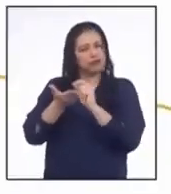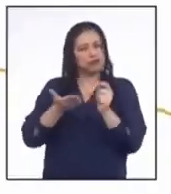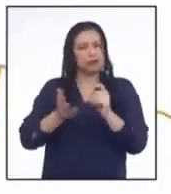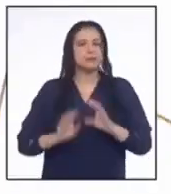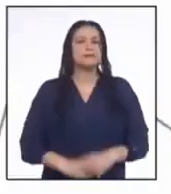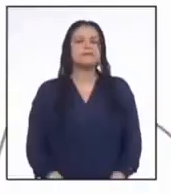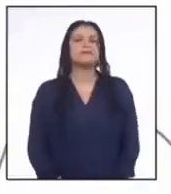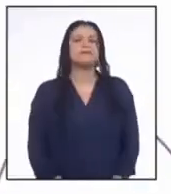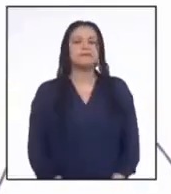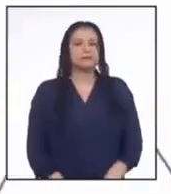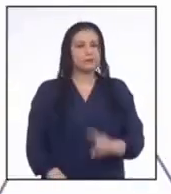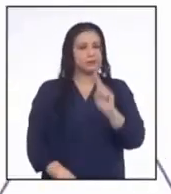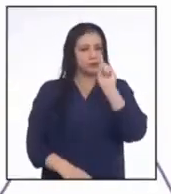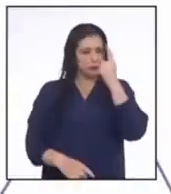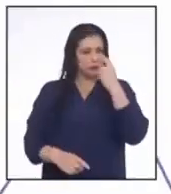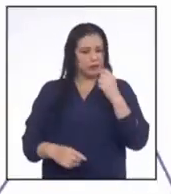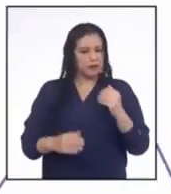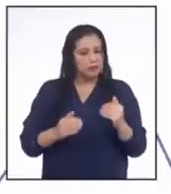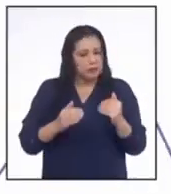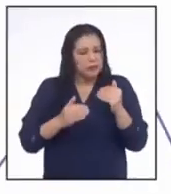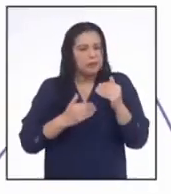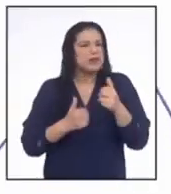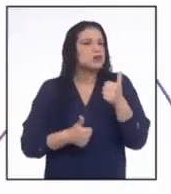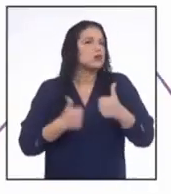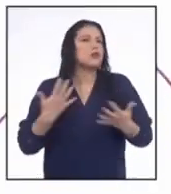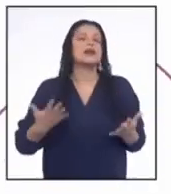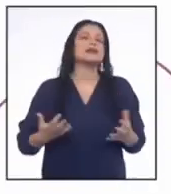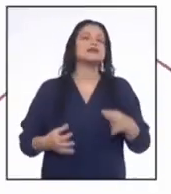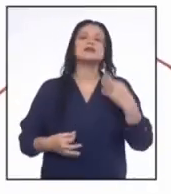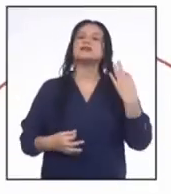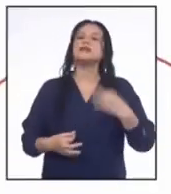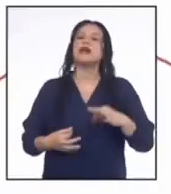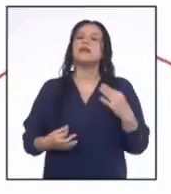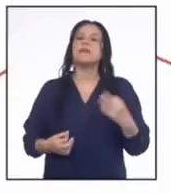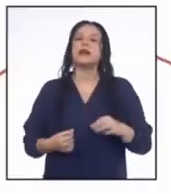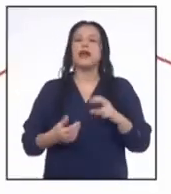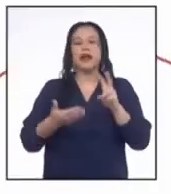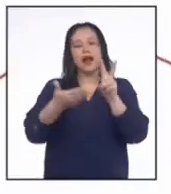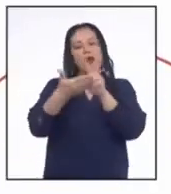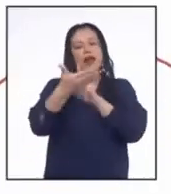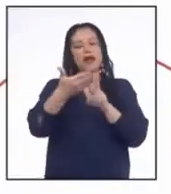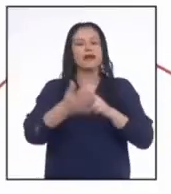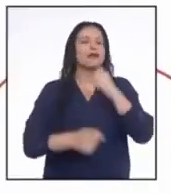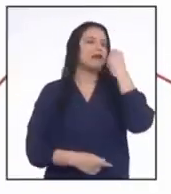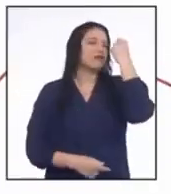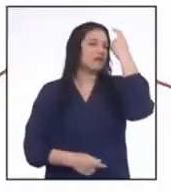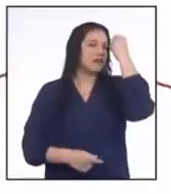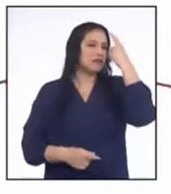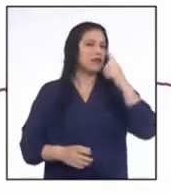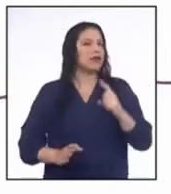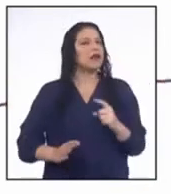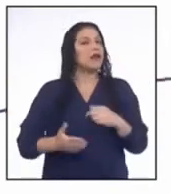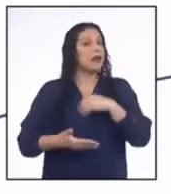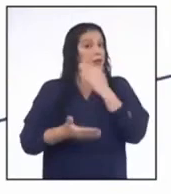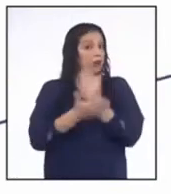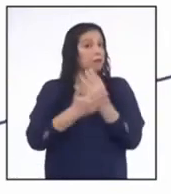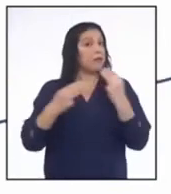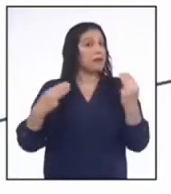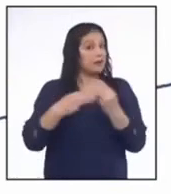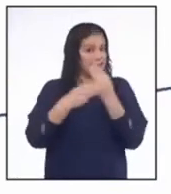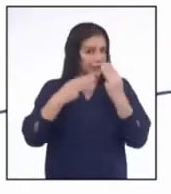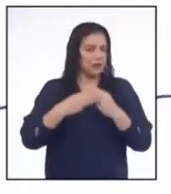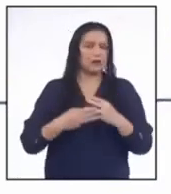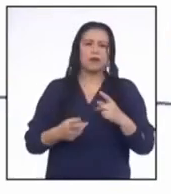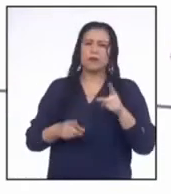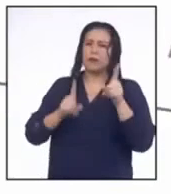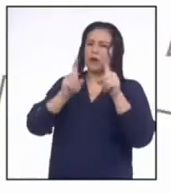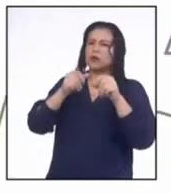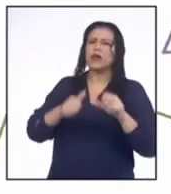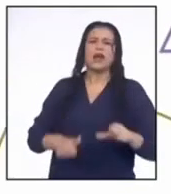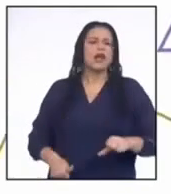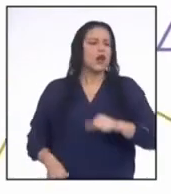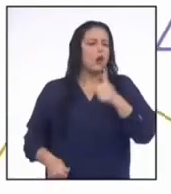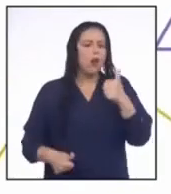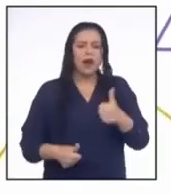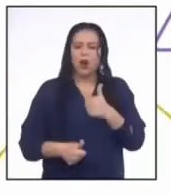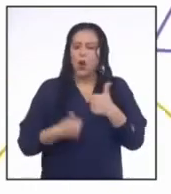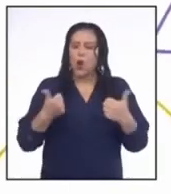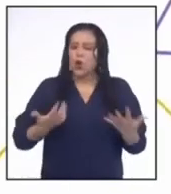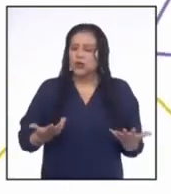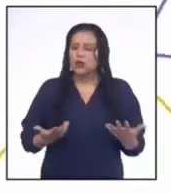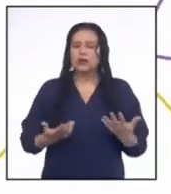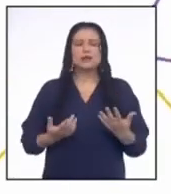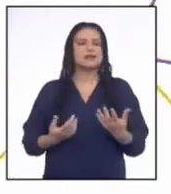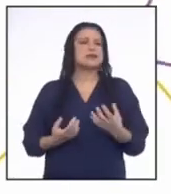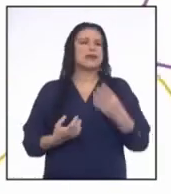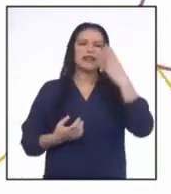El primer paso siempre consiste en comprender correctamente el problema. ¿En qué otros casos de la vida cotidiana